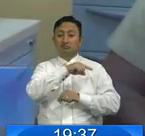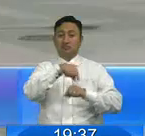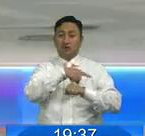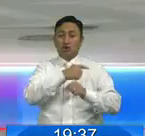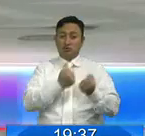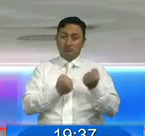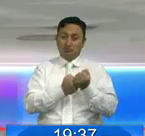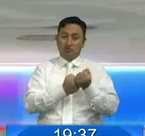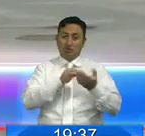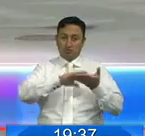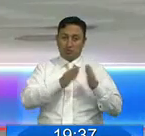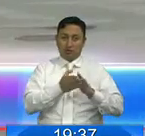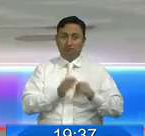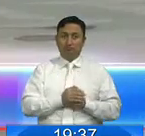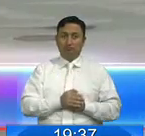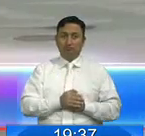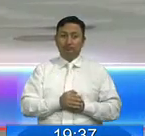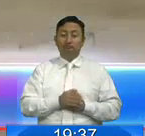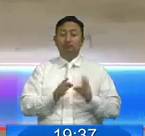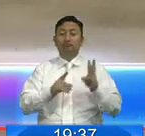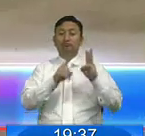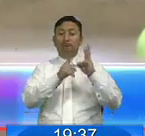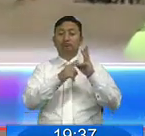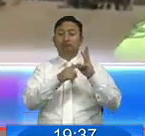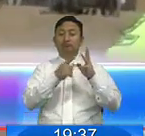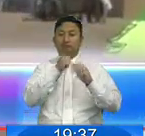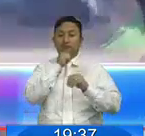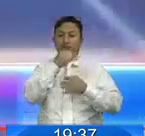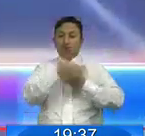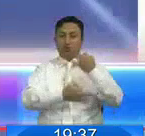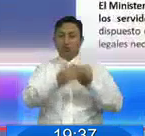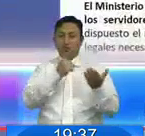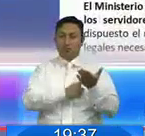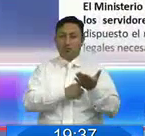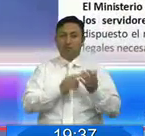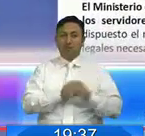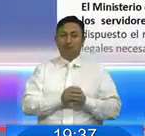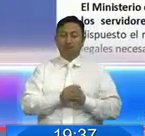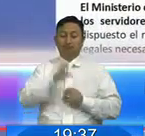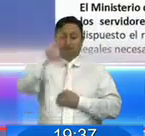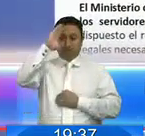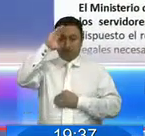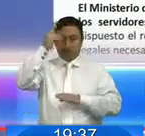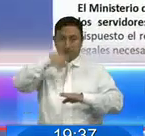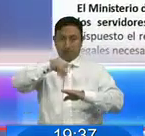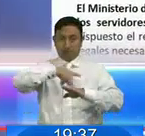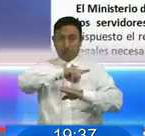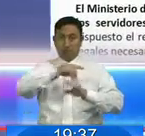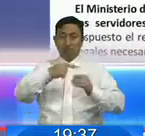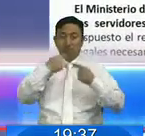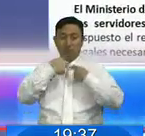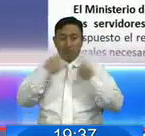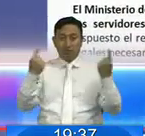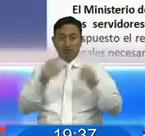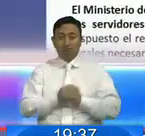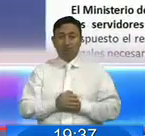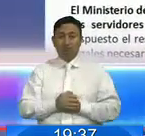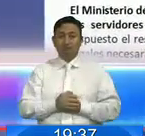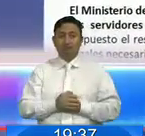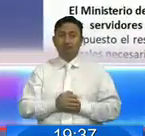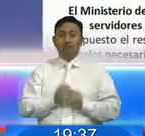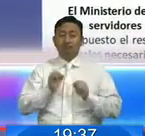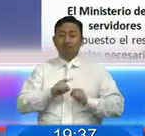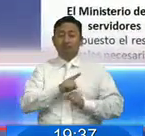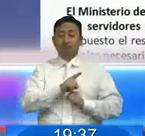comunitaria. La audiencia del séptimo detenido aún está pendiente. Por su parte, la Policía Nacional, a través de un comunicado oficial,